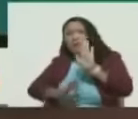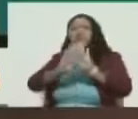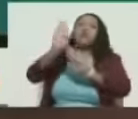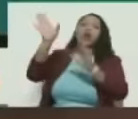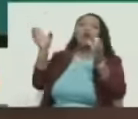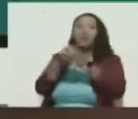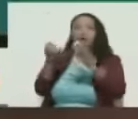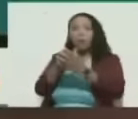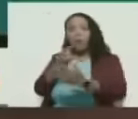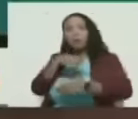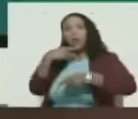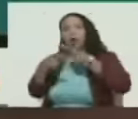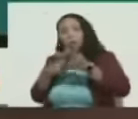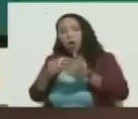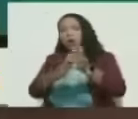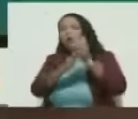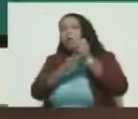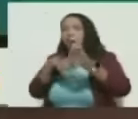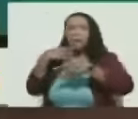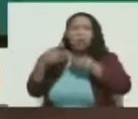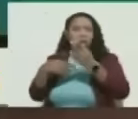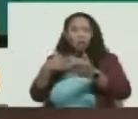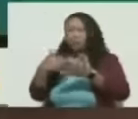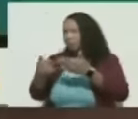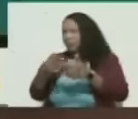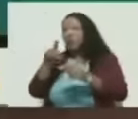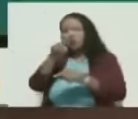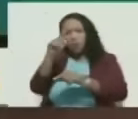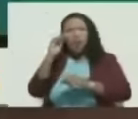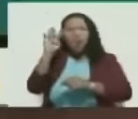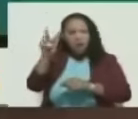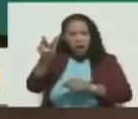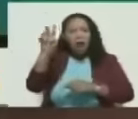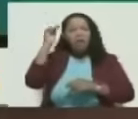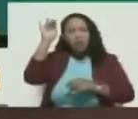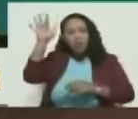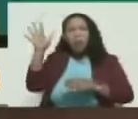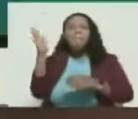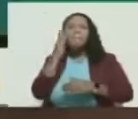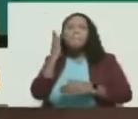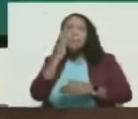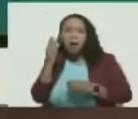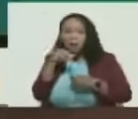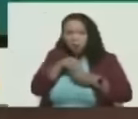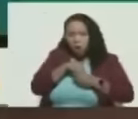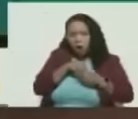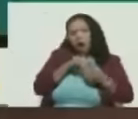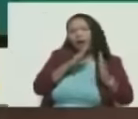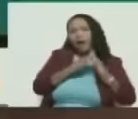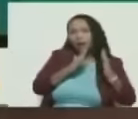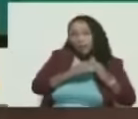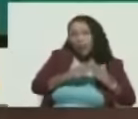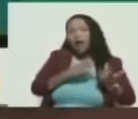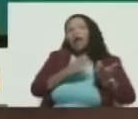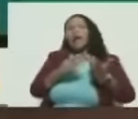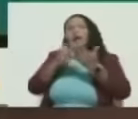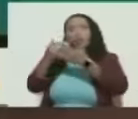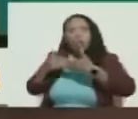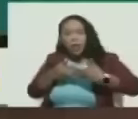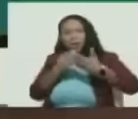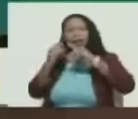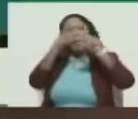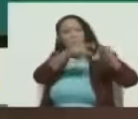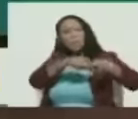políticos, a los líderes políticos. Ya verás, amas de casas, campesinos, estudiantes, que no necesariamente